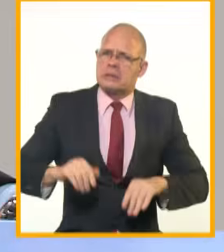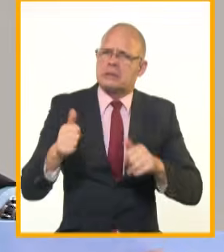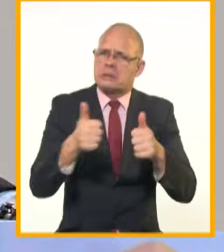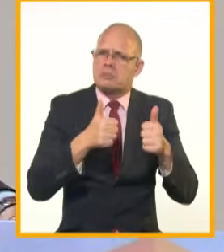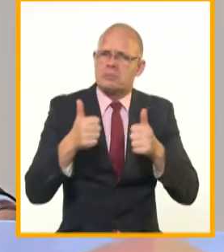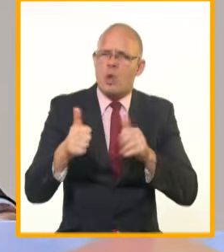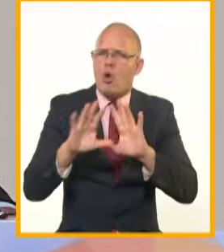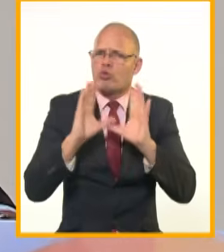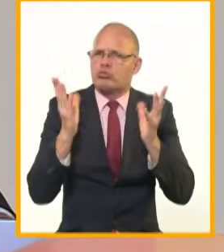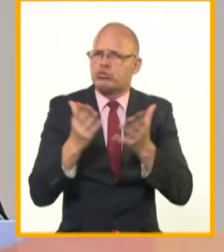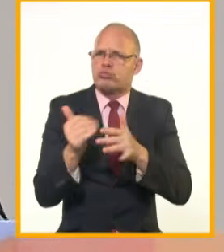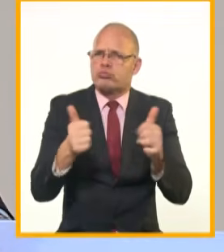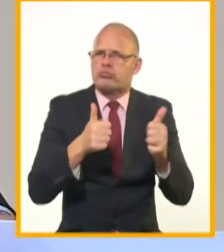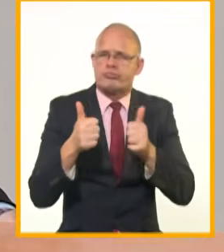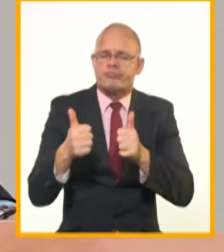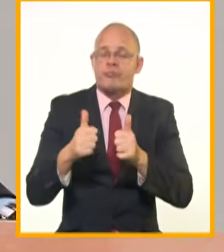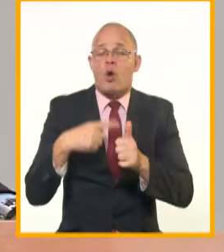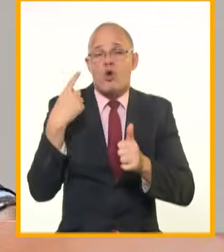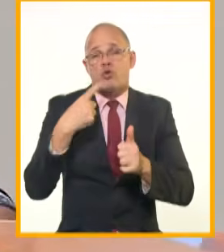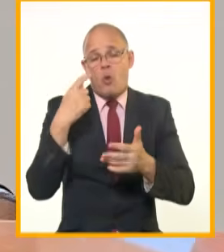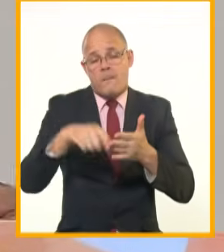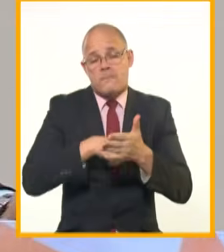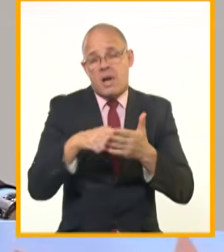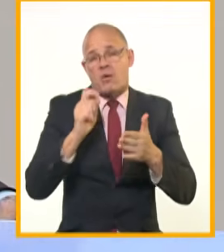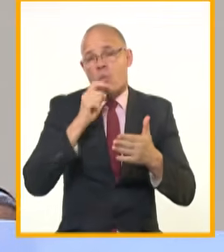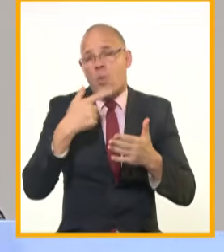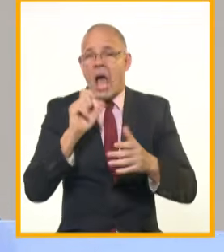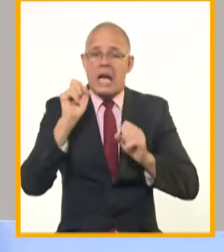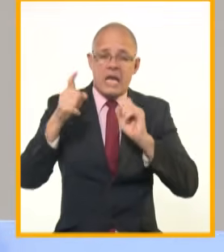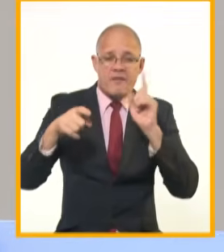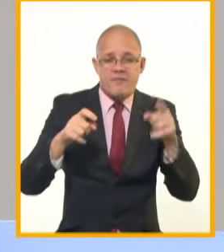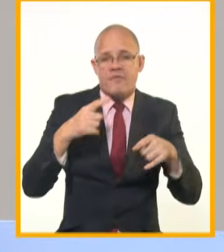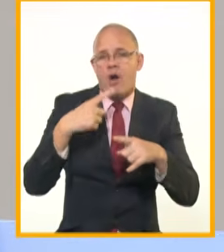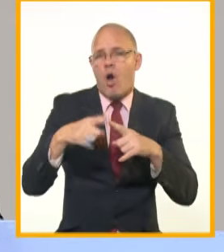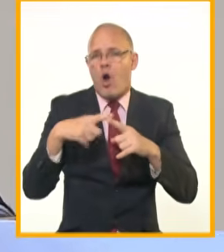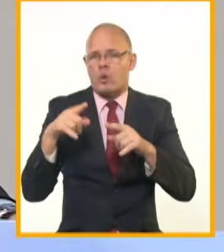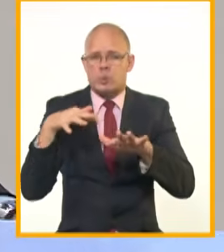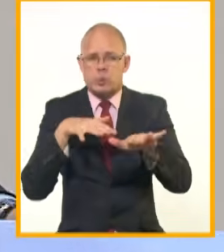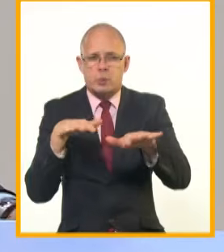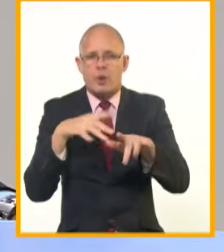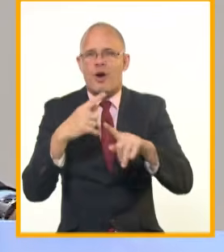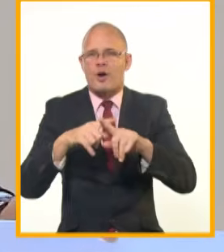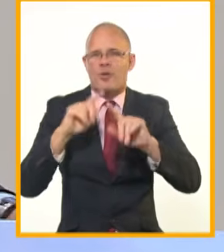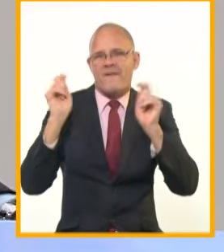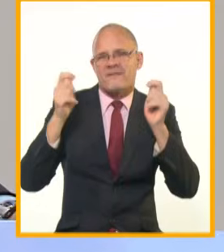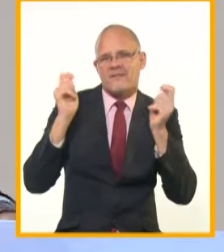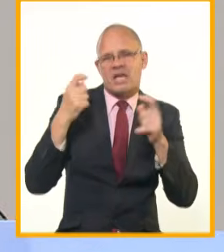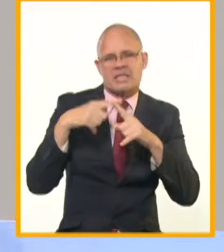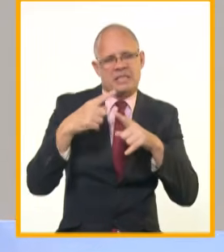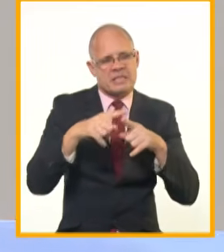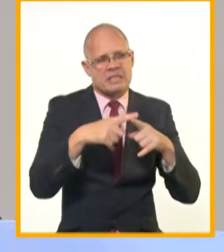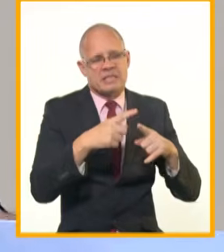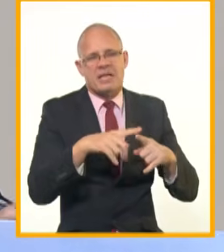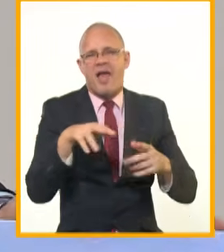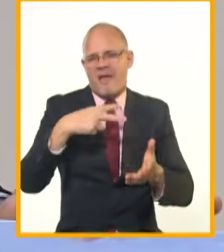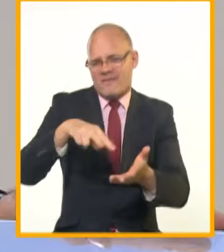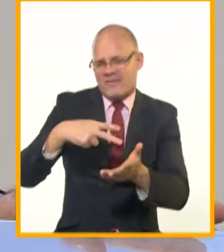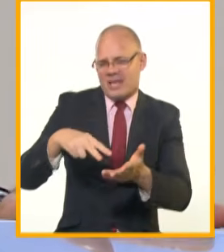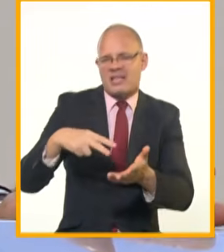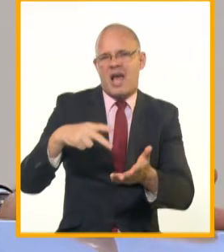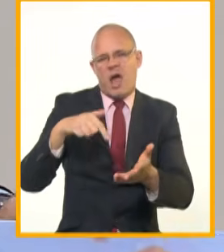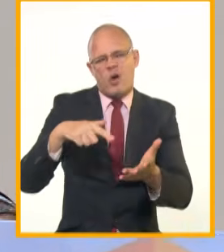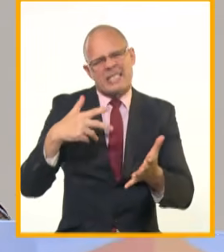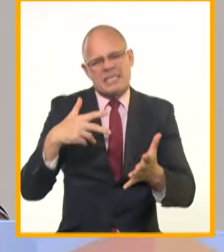haciendo, de lo que hicimos. Teníamos proyectado los carnavales, carrozas, comparsas, en fin, un grupo más de bailables y fiestas, y decidimos